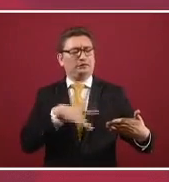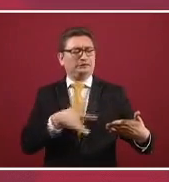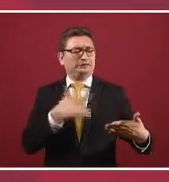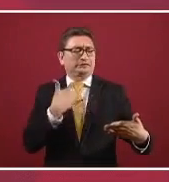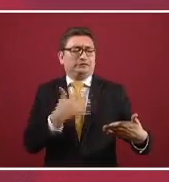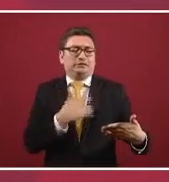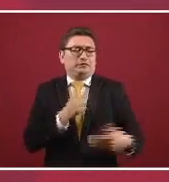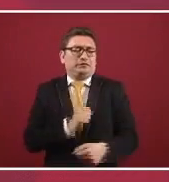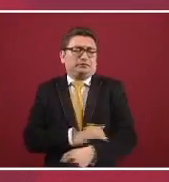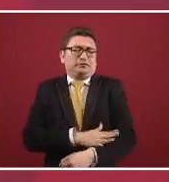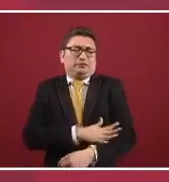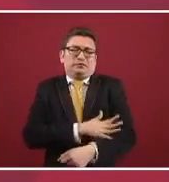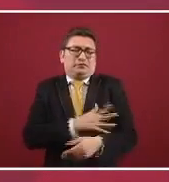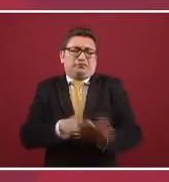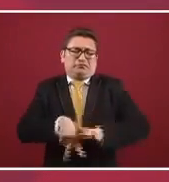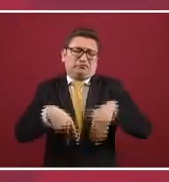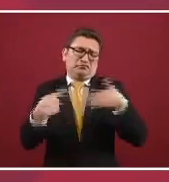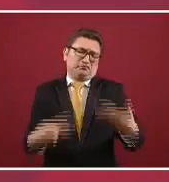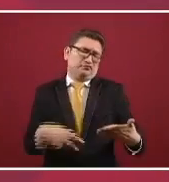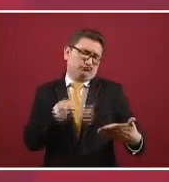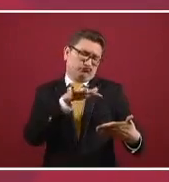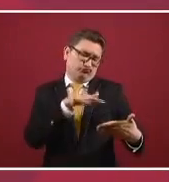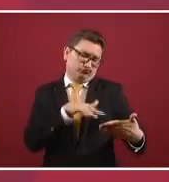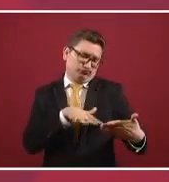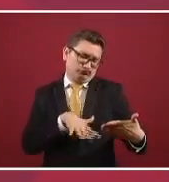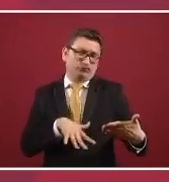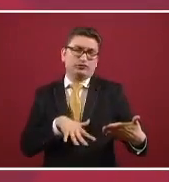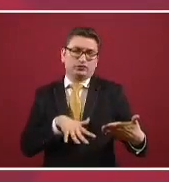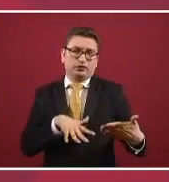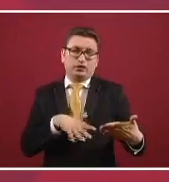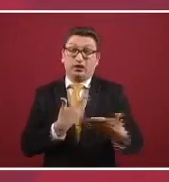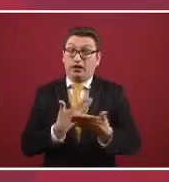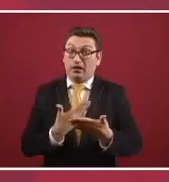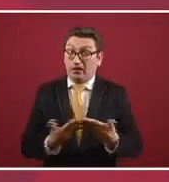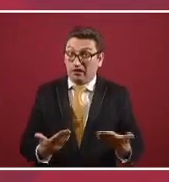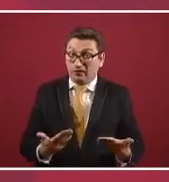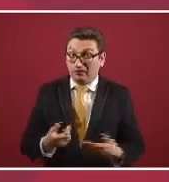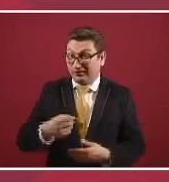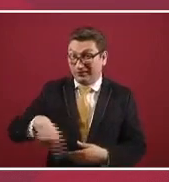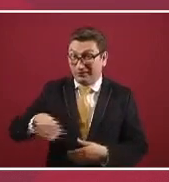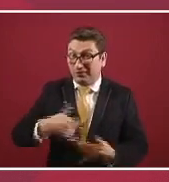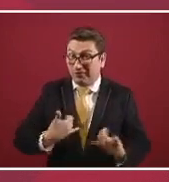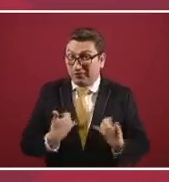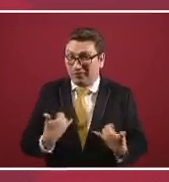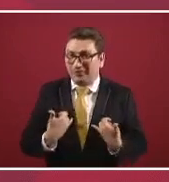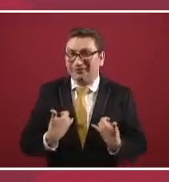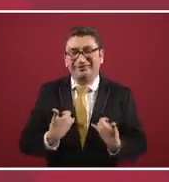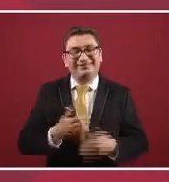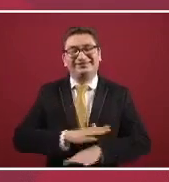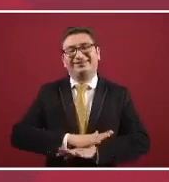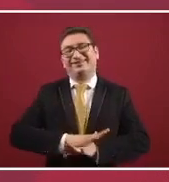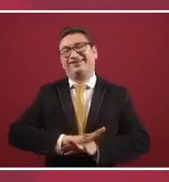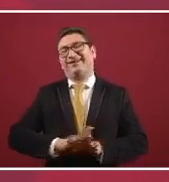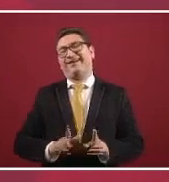O sea, la lectura del periódico. Ya los jóvenes ya no.